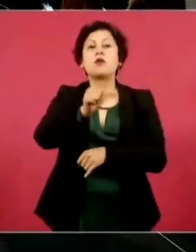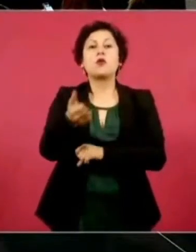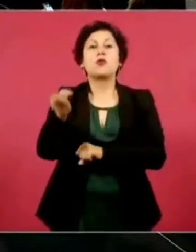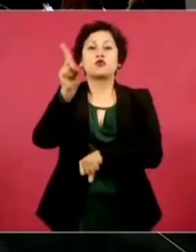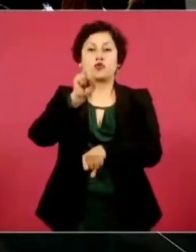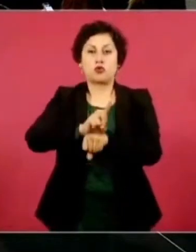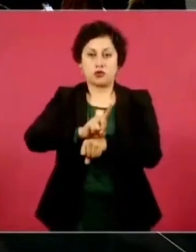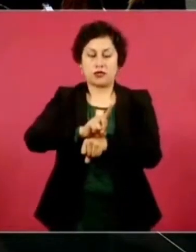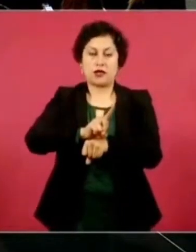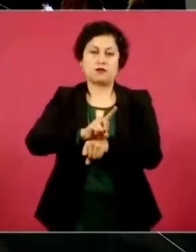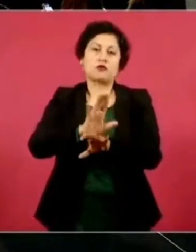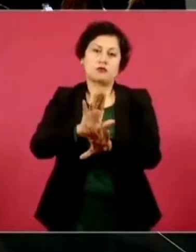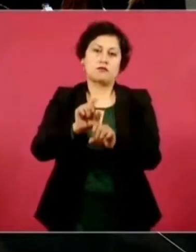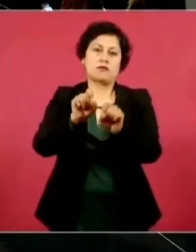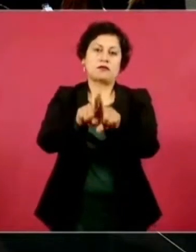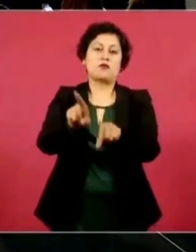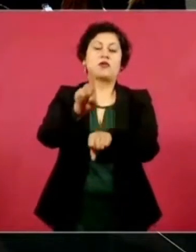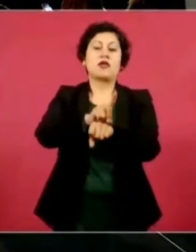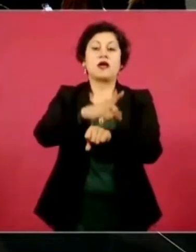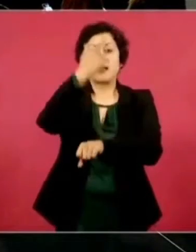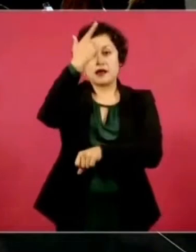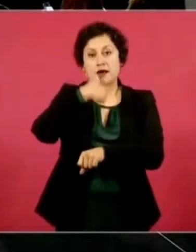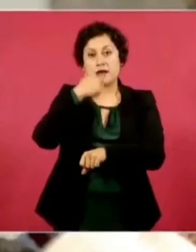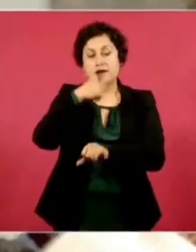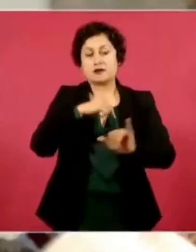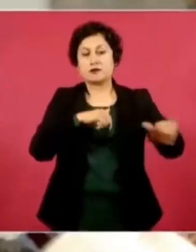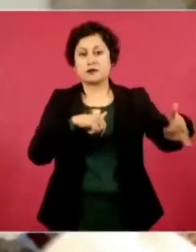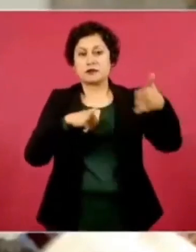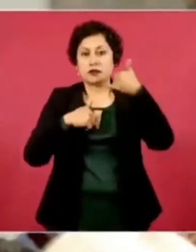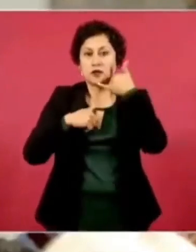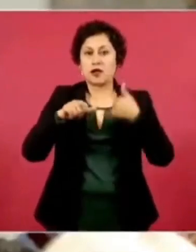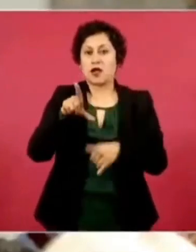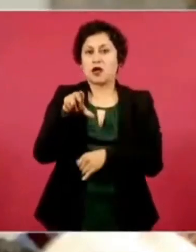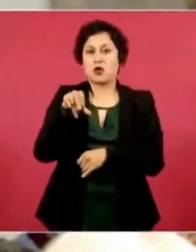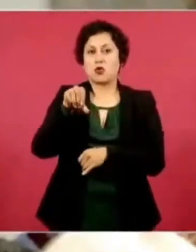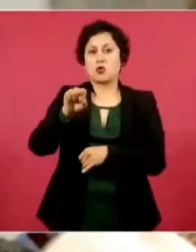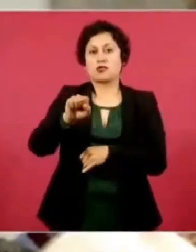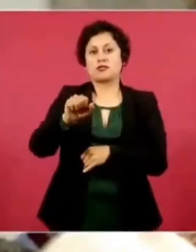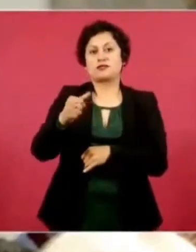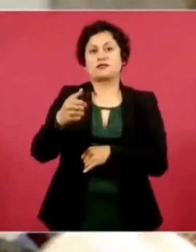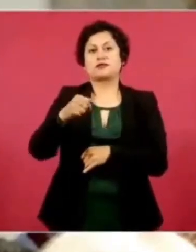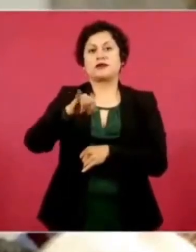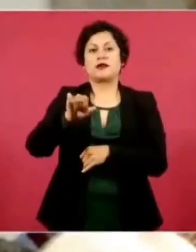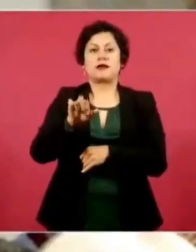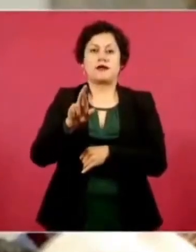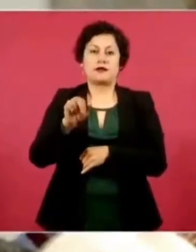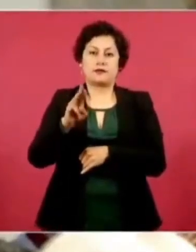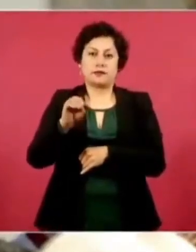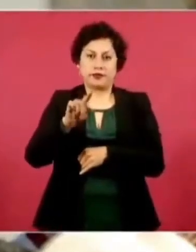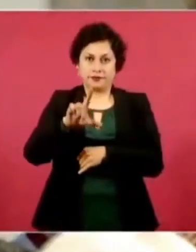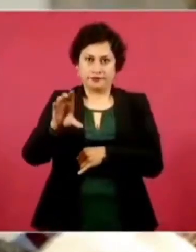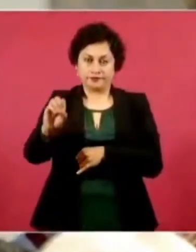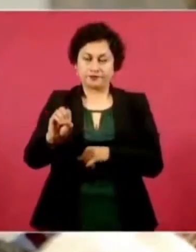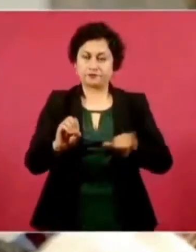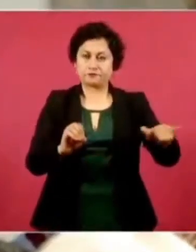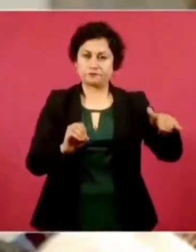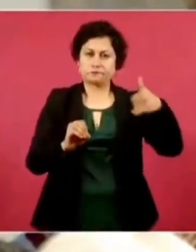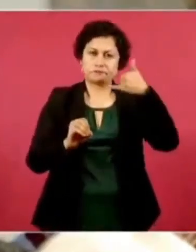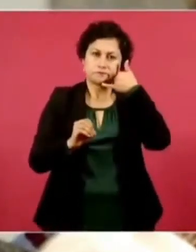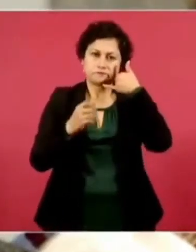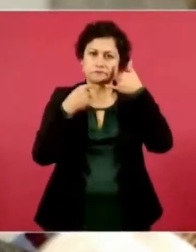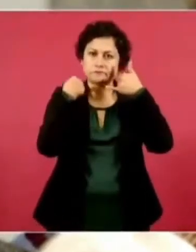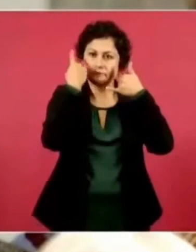atentado, Luis Jaramillo Panchen, en donde él duró una llamada aproximadamente 2